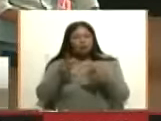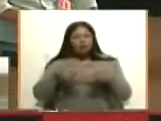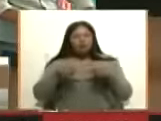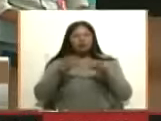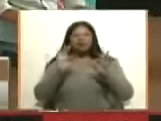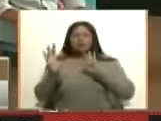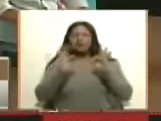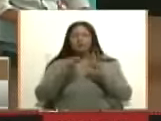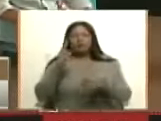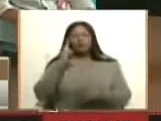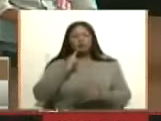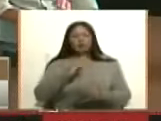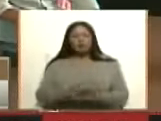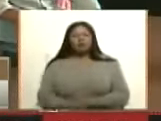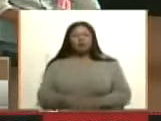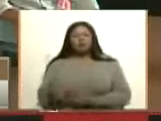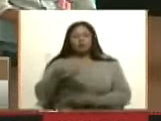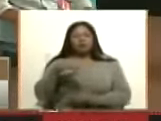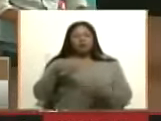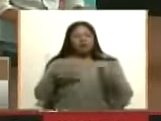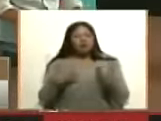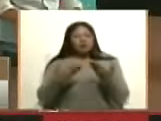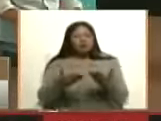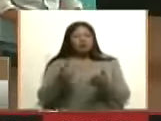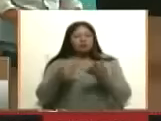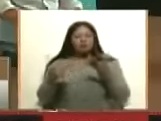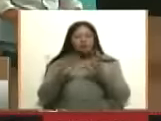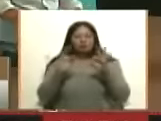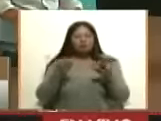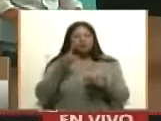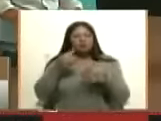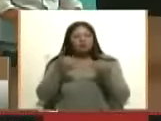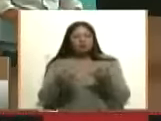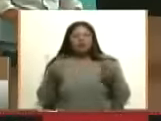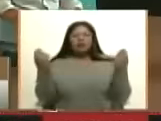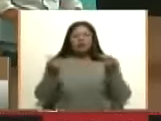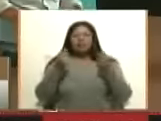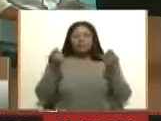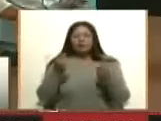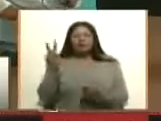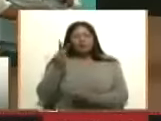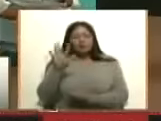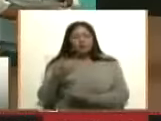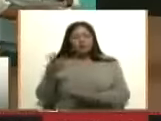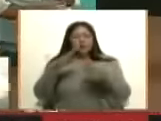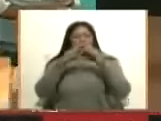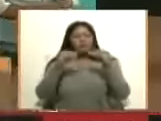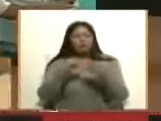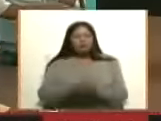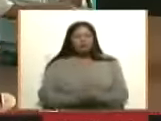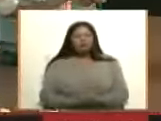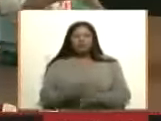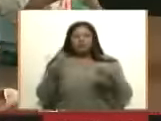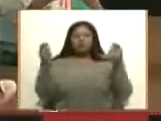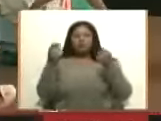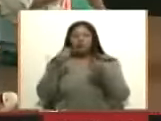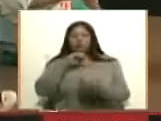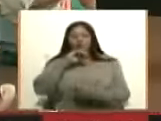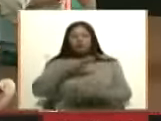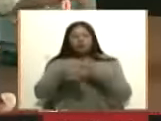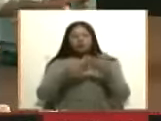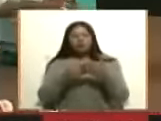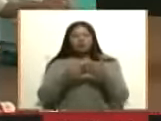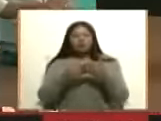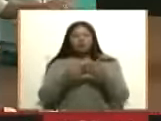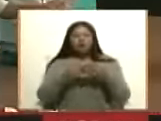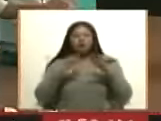teatro Bolívar Donde ha estado ofreciendo declaraciones El Comando de campaña Venezuela toda luego de esa jornada histórica que tuvo el Gloria